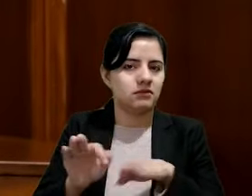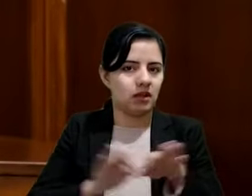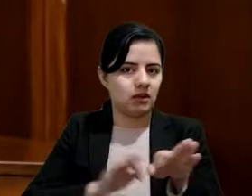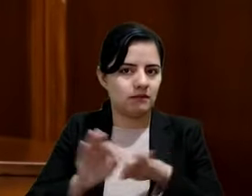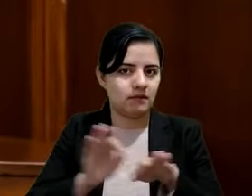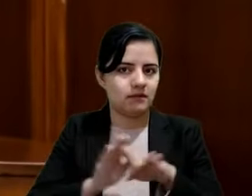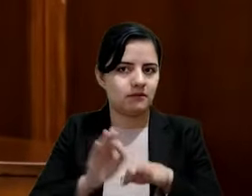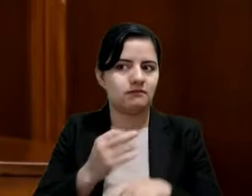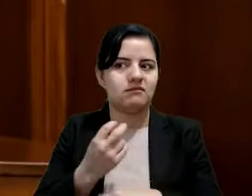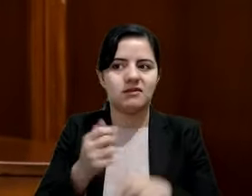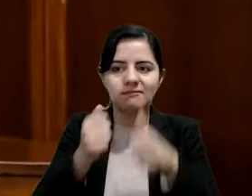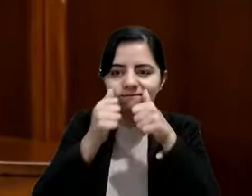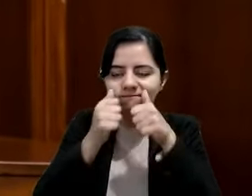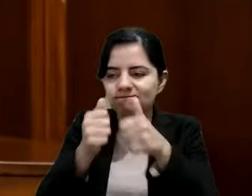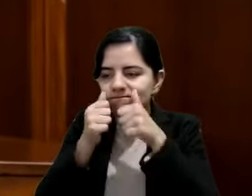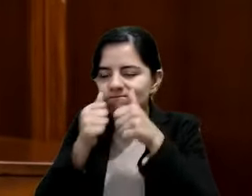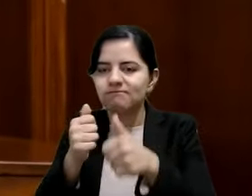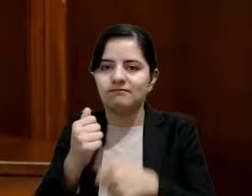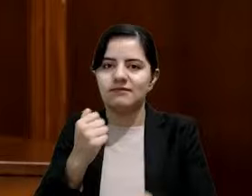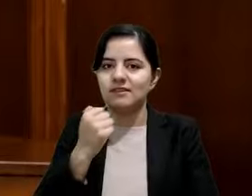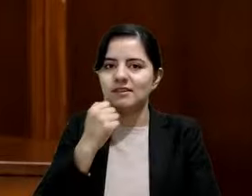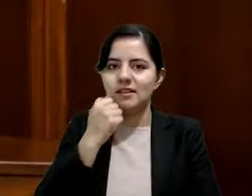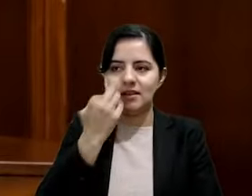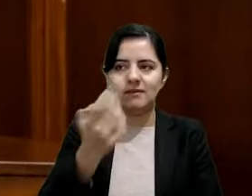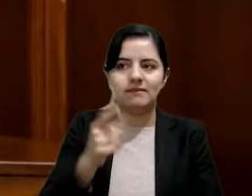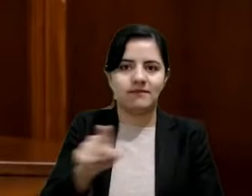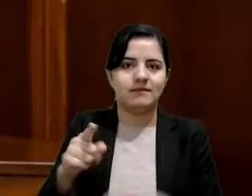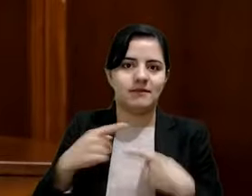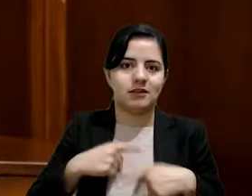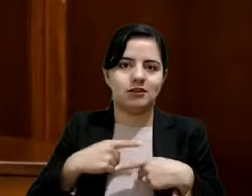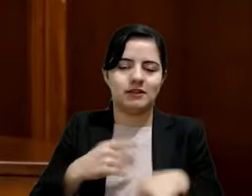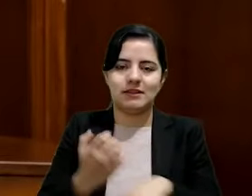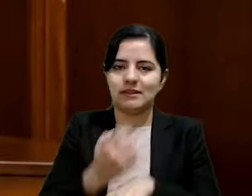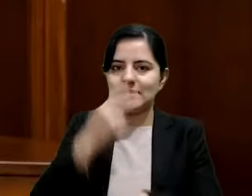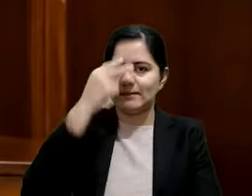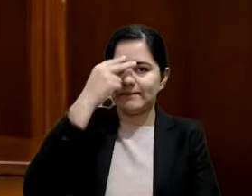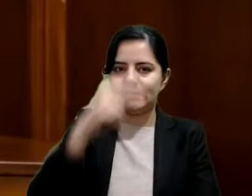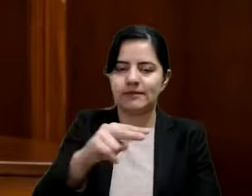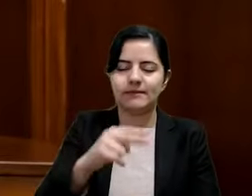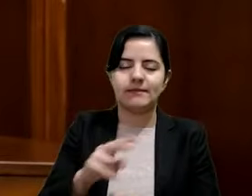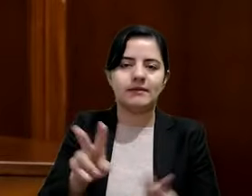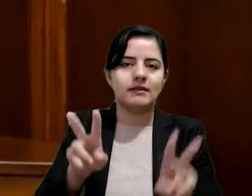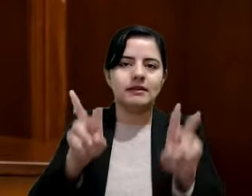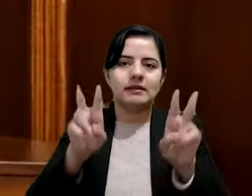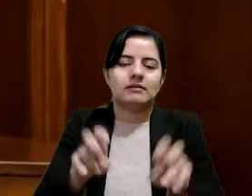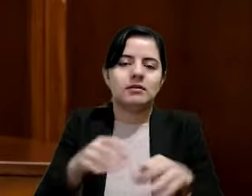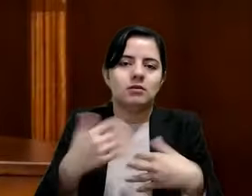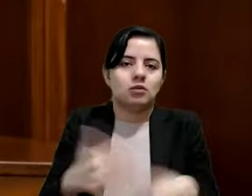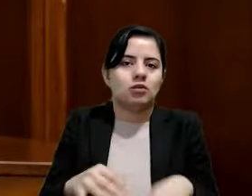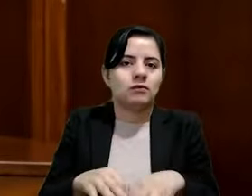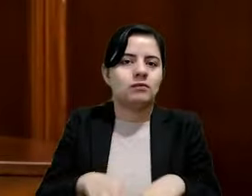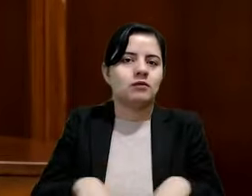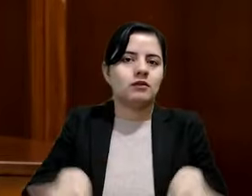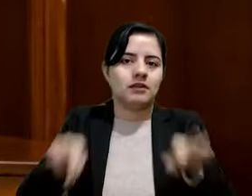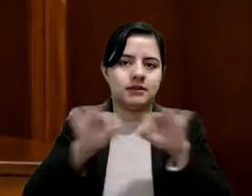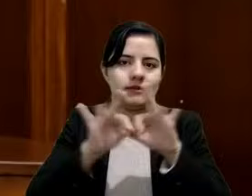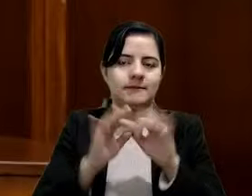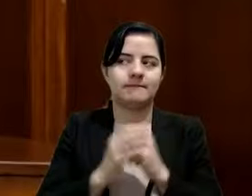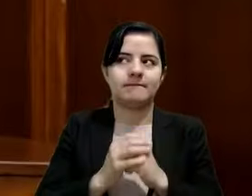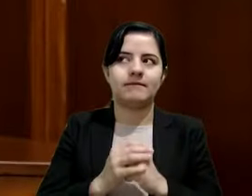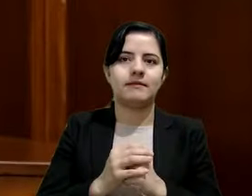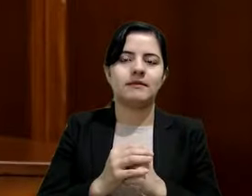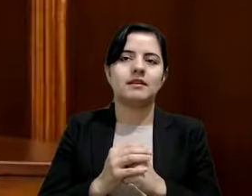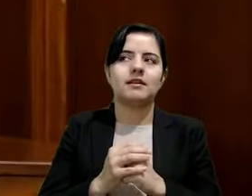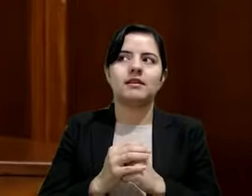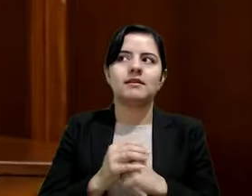conforme a los mexiquenses haya estado en un tema tan profundamente sensible y tan importante